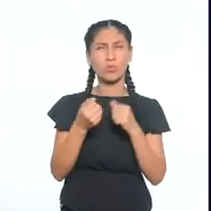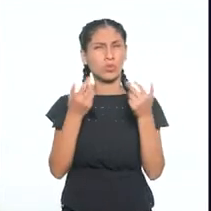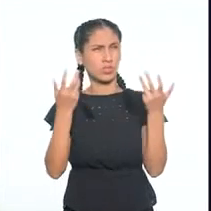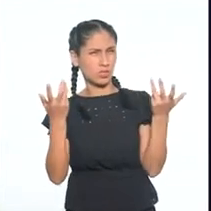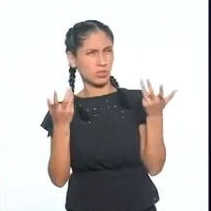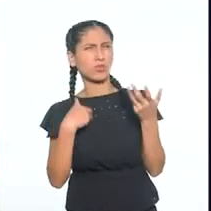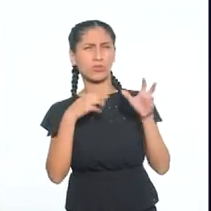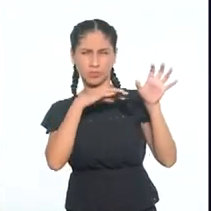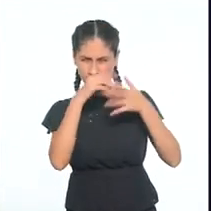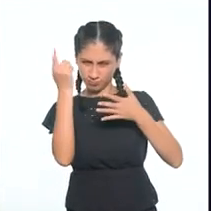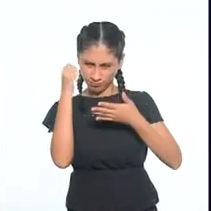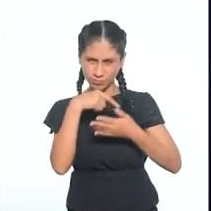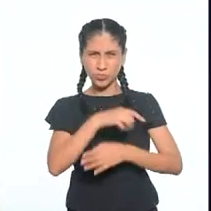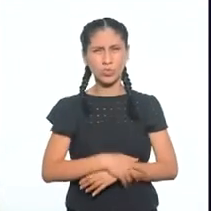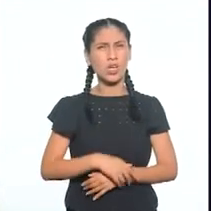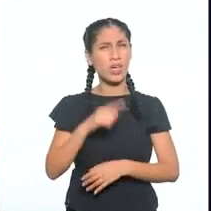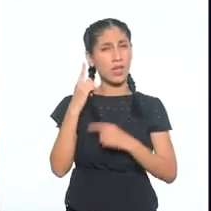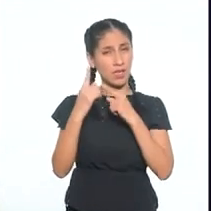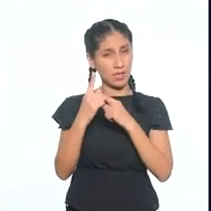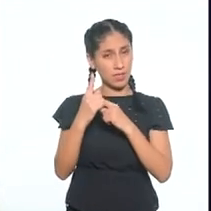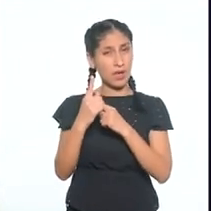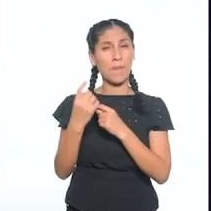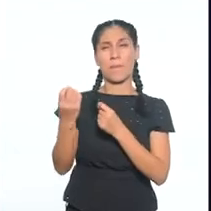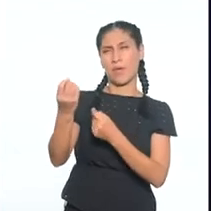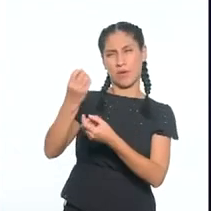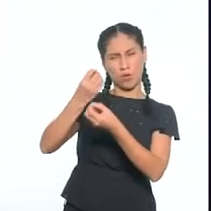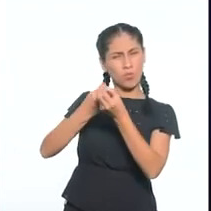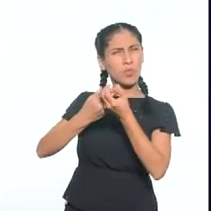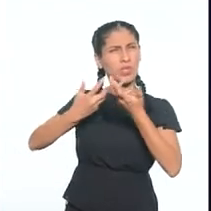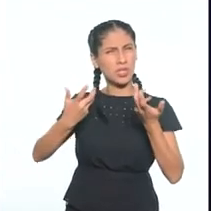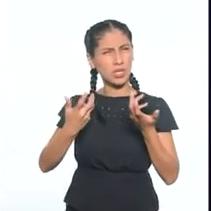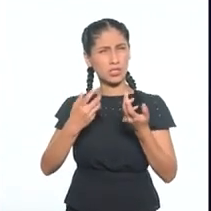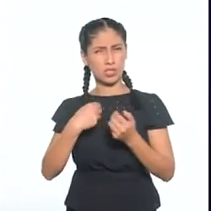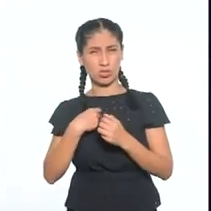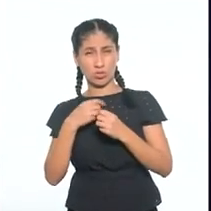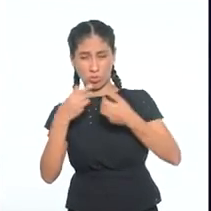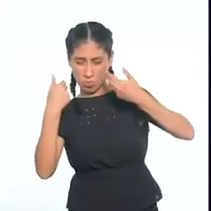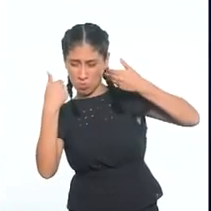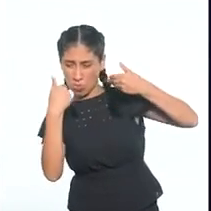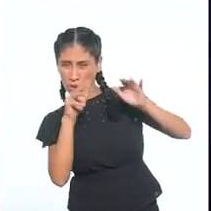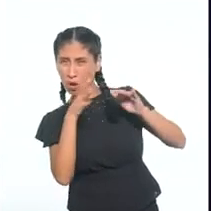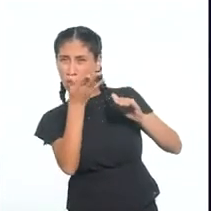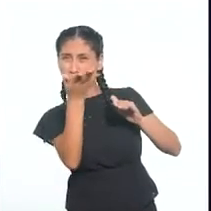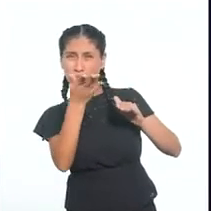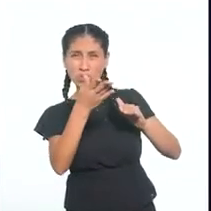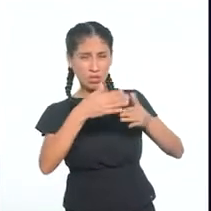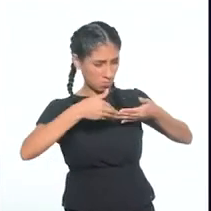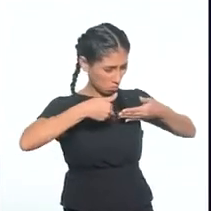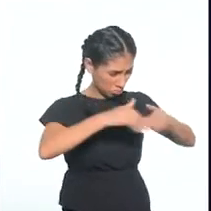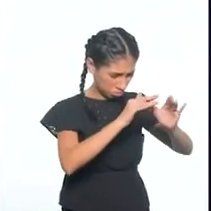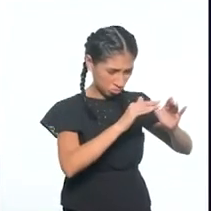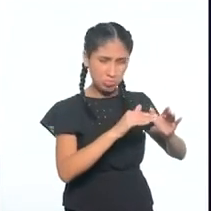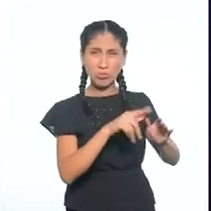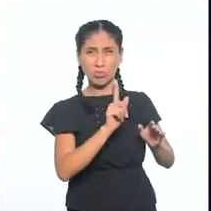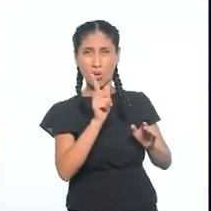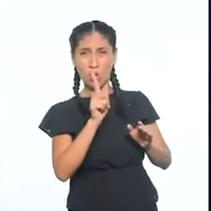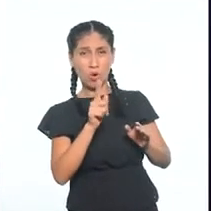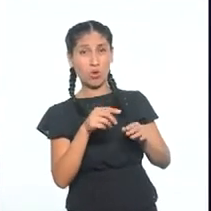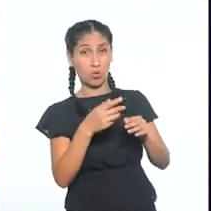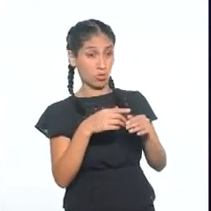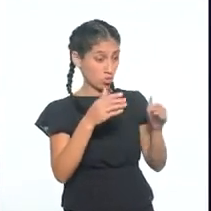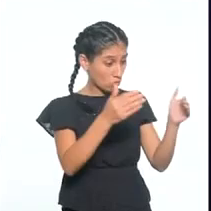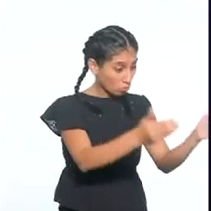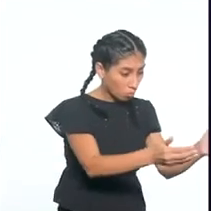por eso lo hago ella me re convendría si yo lo hubiera dejado tirado allí donde lo encontré